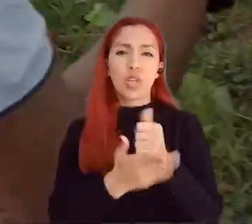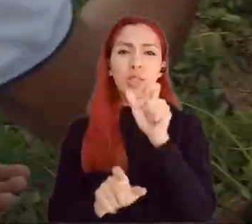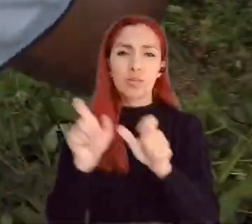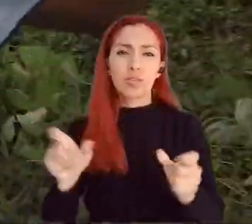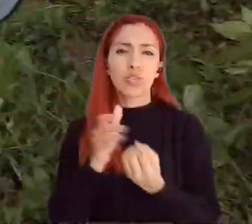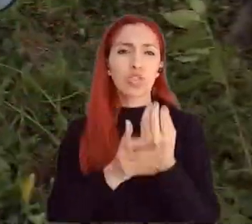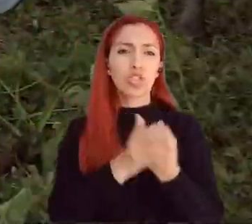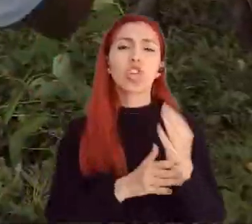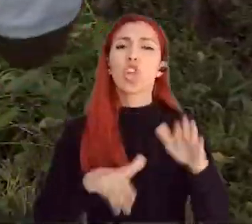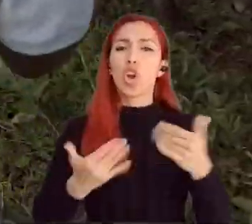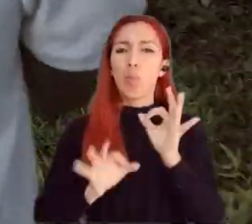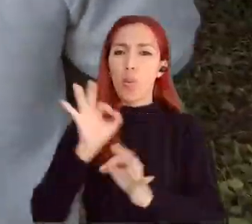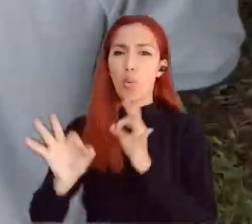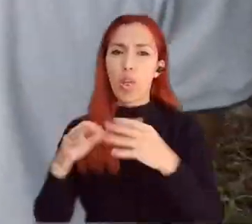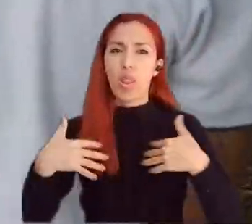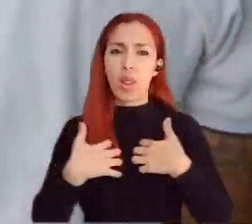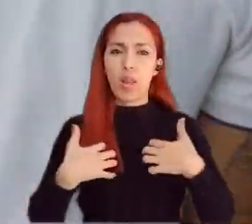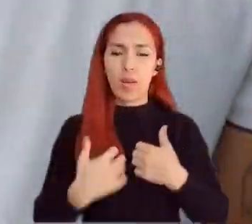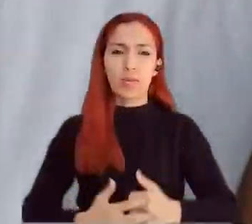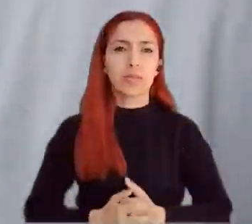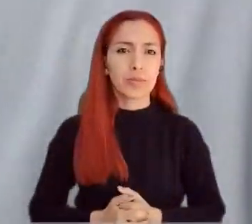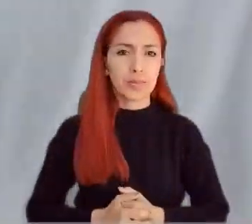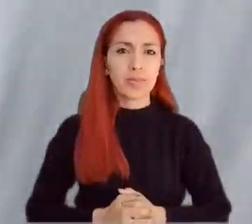para mantener la sanidad de sus animales.